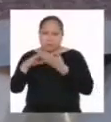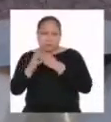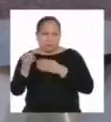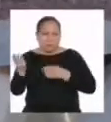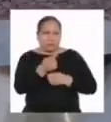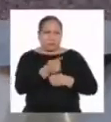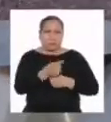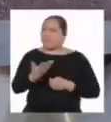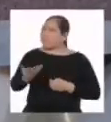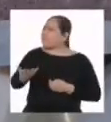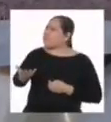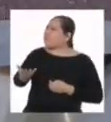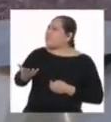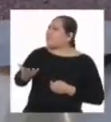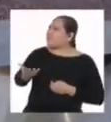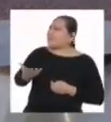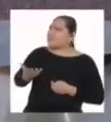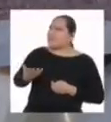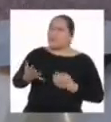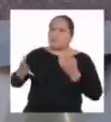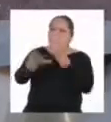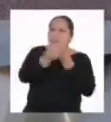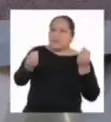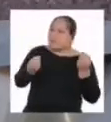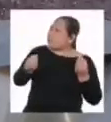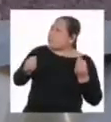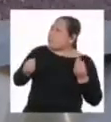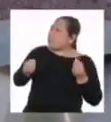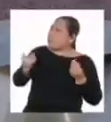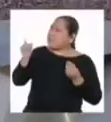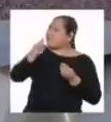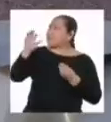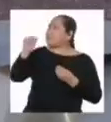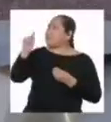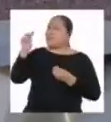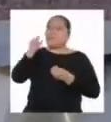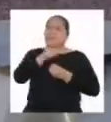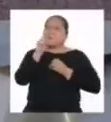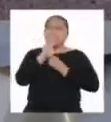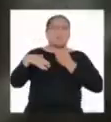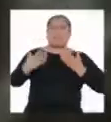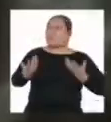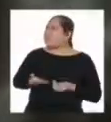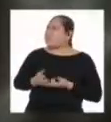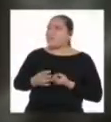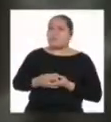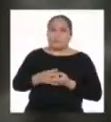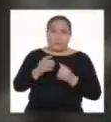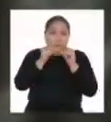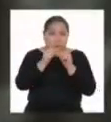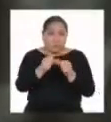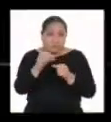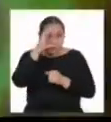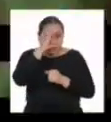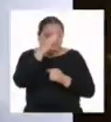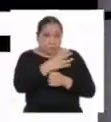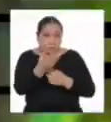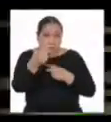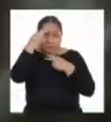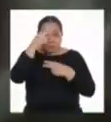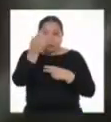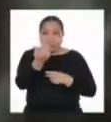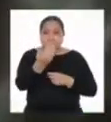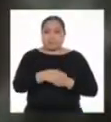población? ¿Qué? ¿Extinción? No, Atoj, esto no es posible. ¿Quieres seguir buscando,